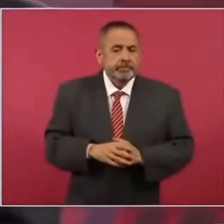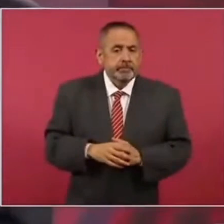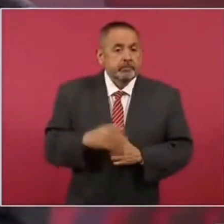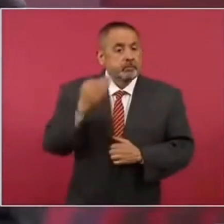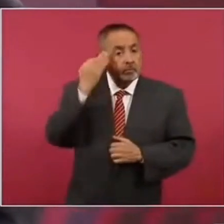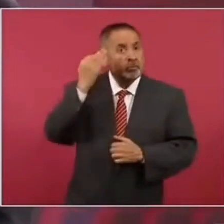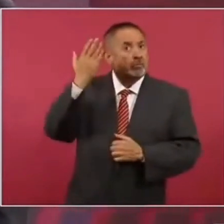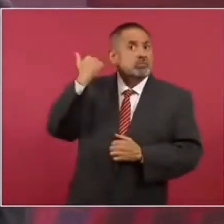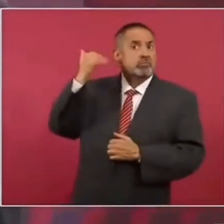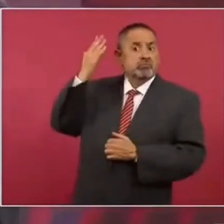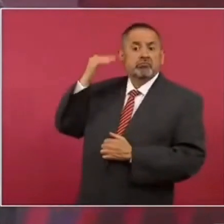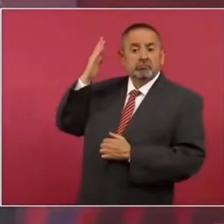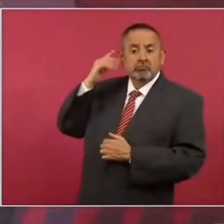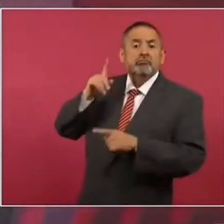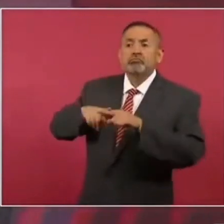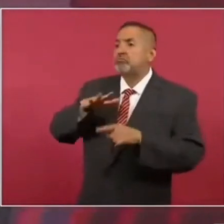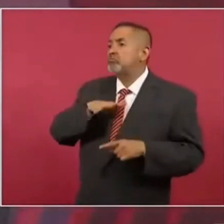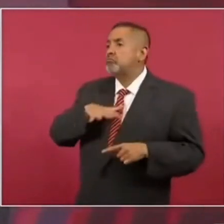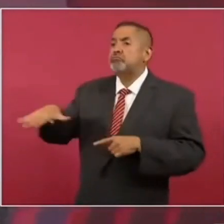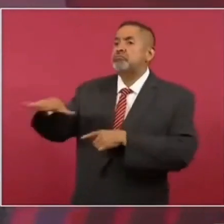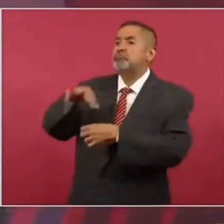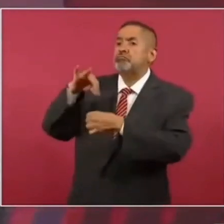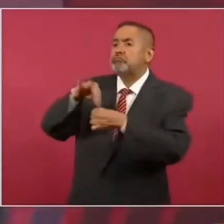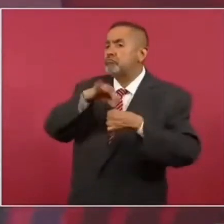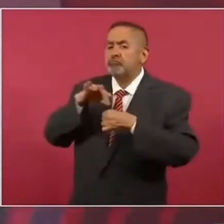eran electos,